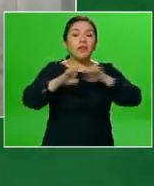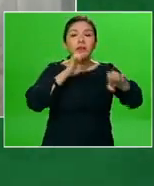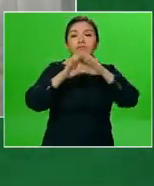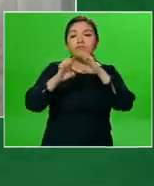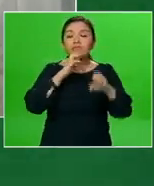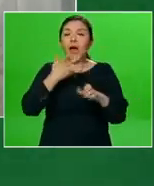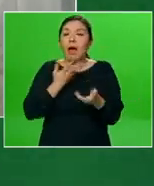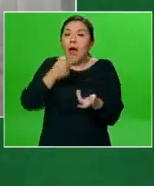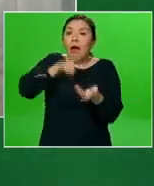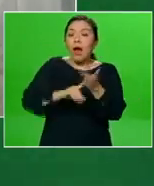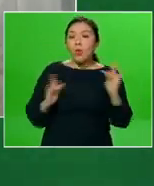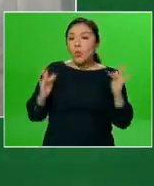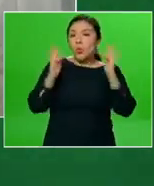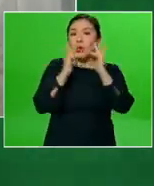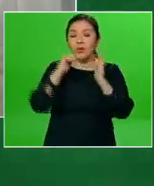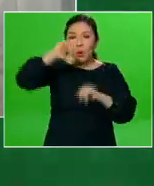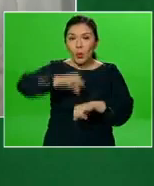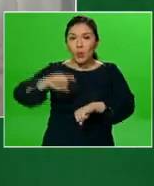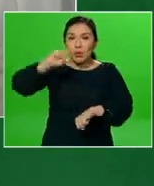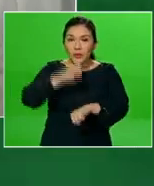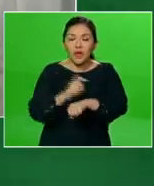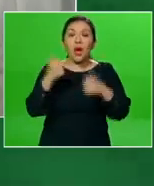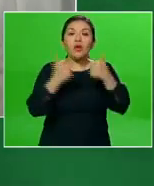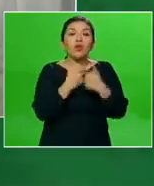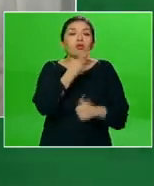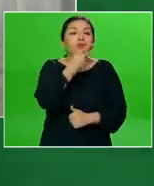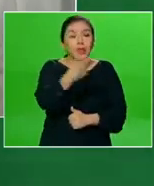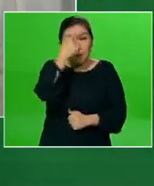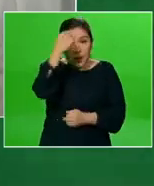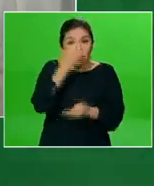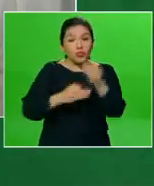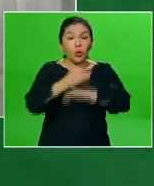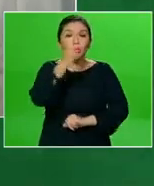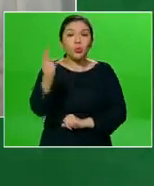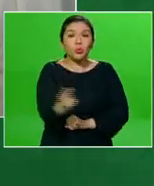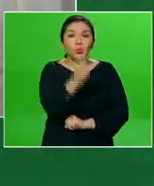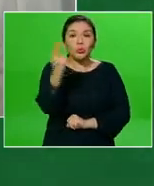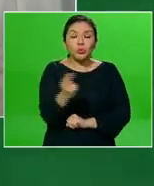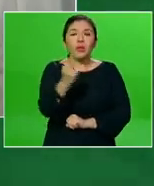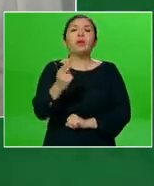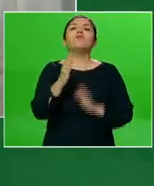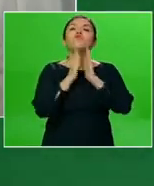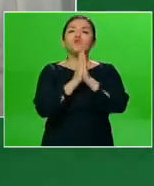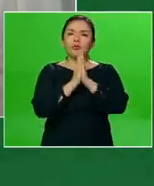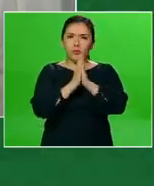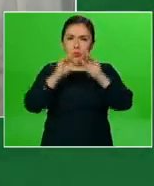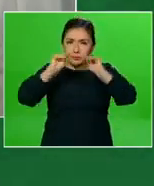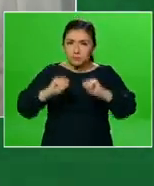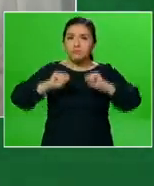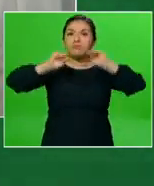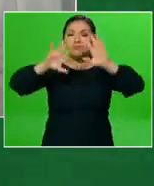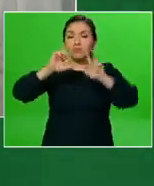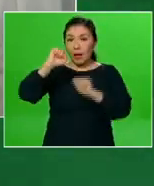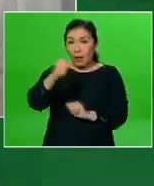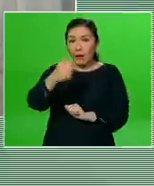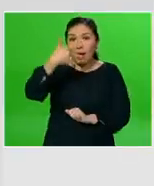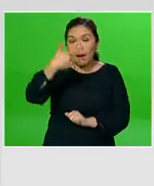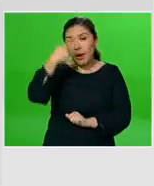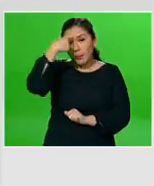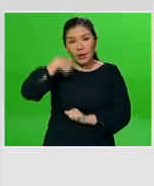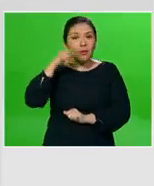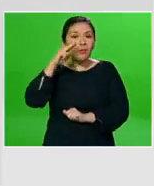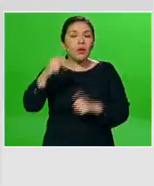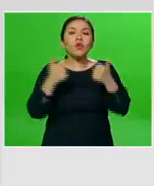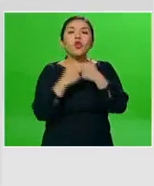conectados con nosotros y solicitarles a todos y cada uno de ustedes que tiendan a entender por favor sus cámaras y mantener